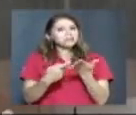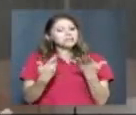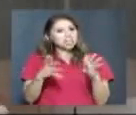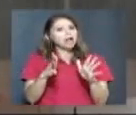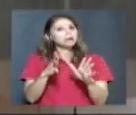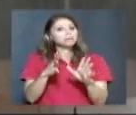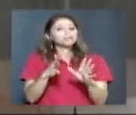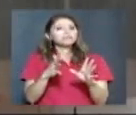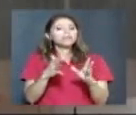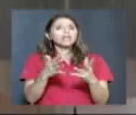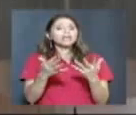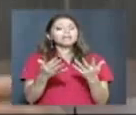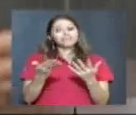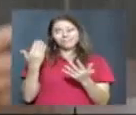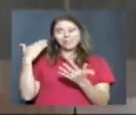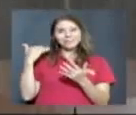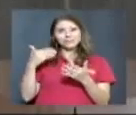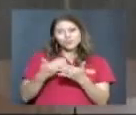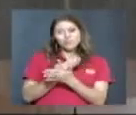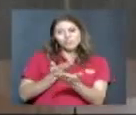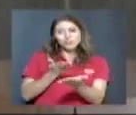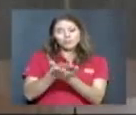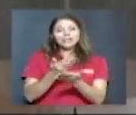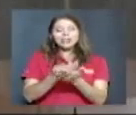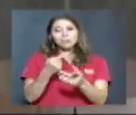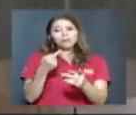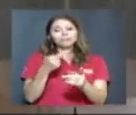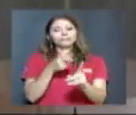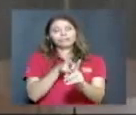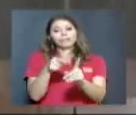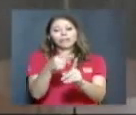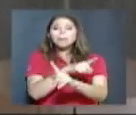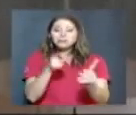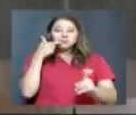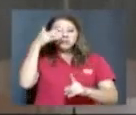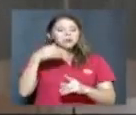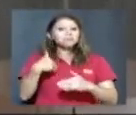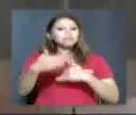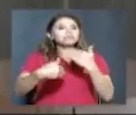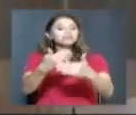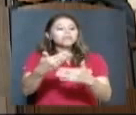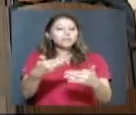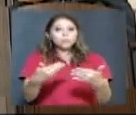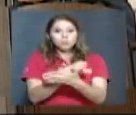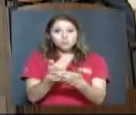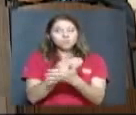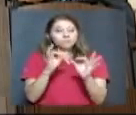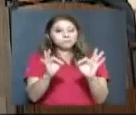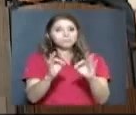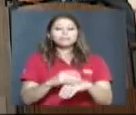se encarriló mal, digamos. Pero yo creo que viene una muy buena discusión sobre el tema del espectro y de la televisión digital en el futuro. Don